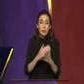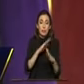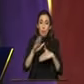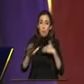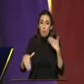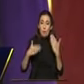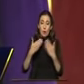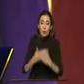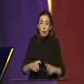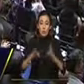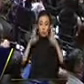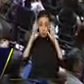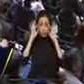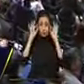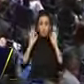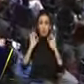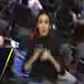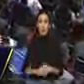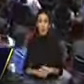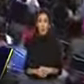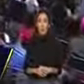por ser